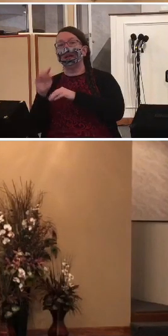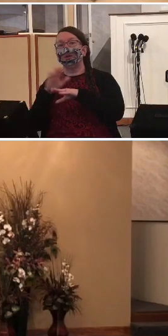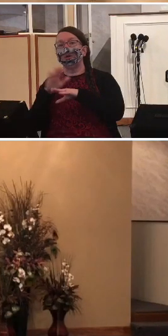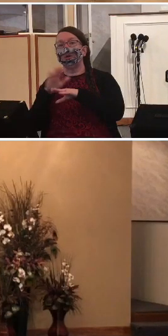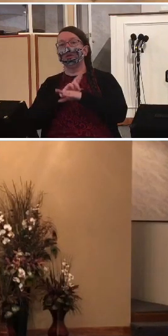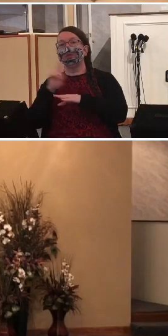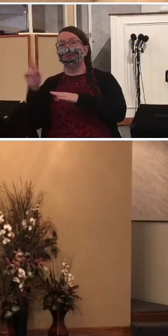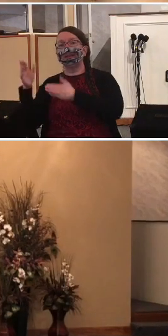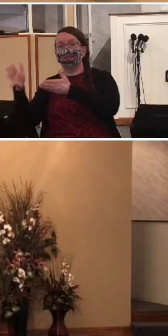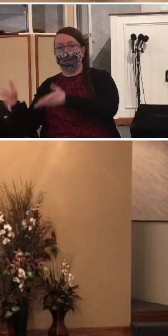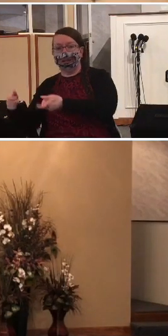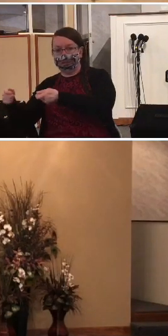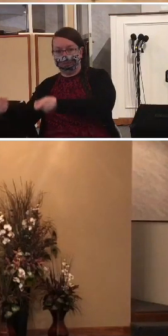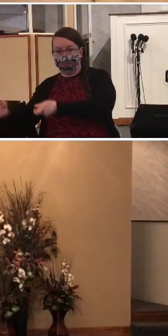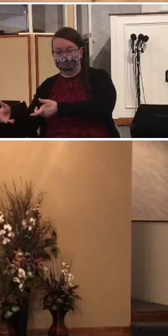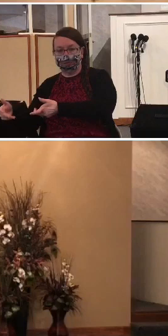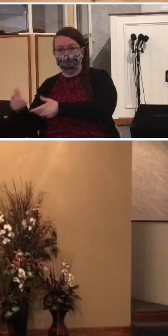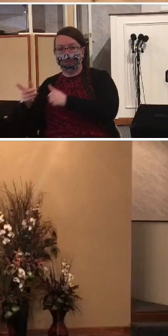barco